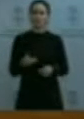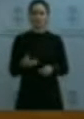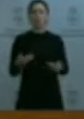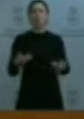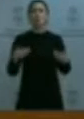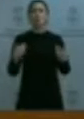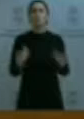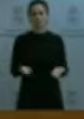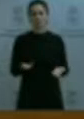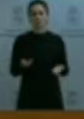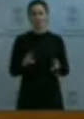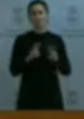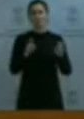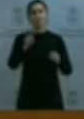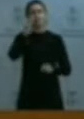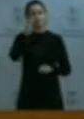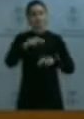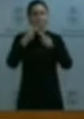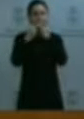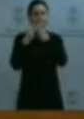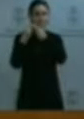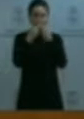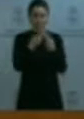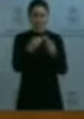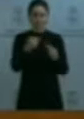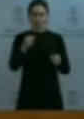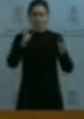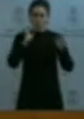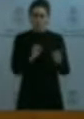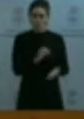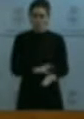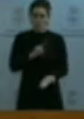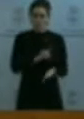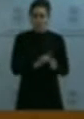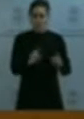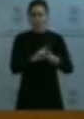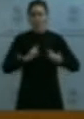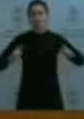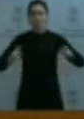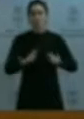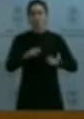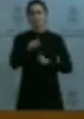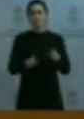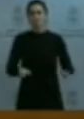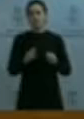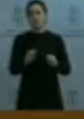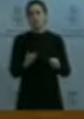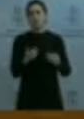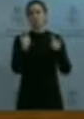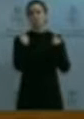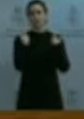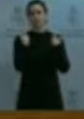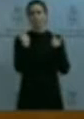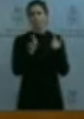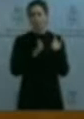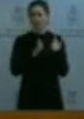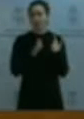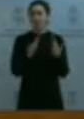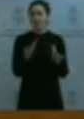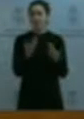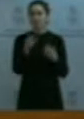nosotros nos reunimos con los afectados, la preocupación en aquel momento eran dos. Uno, las historias